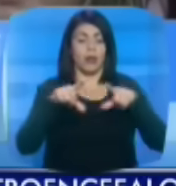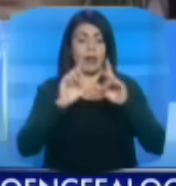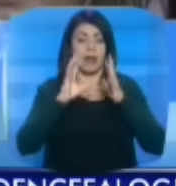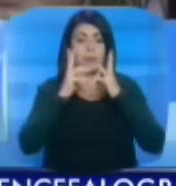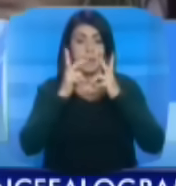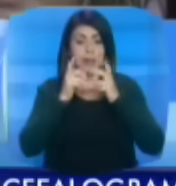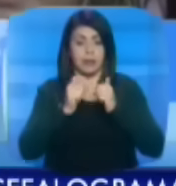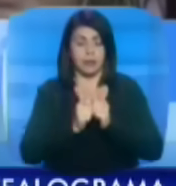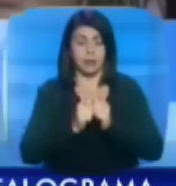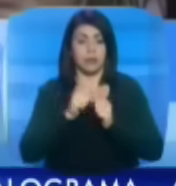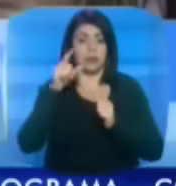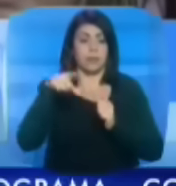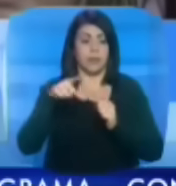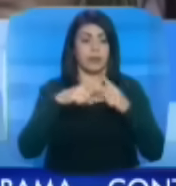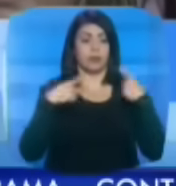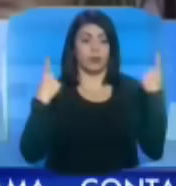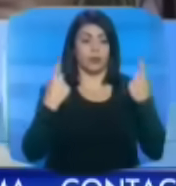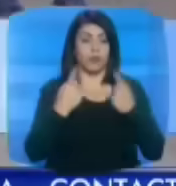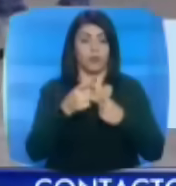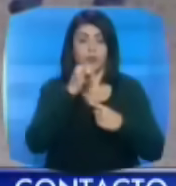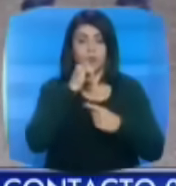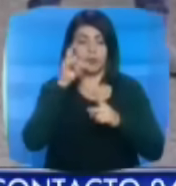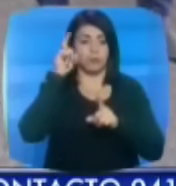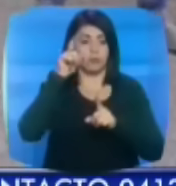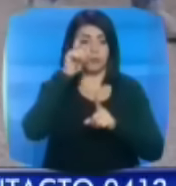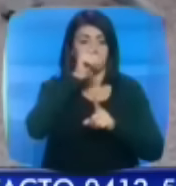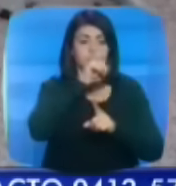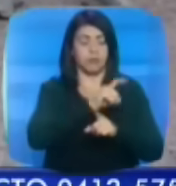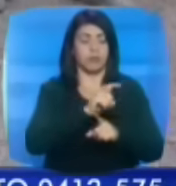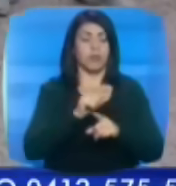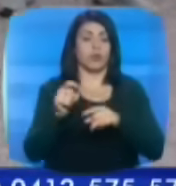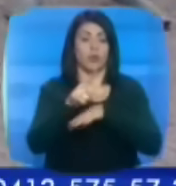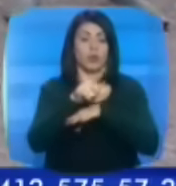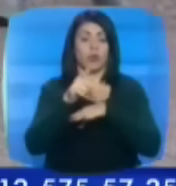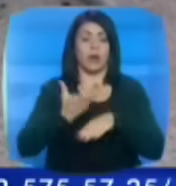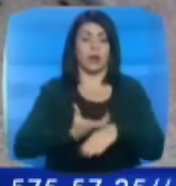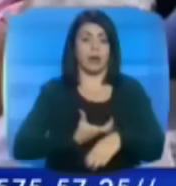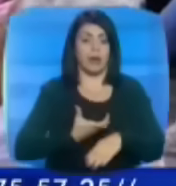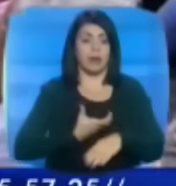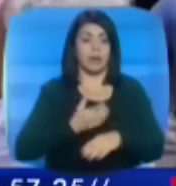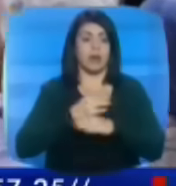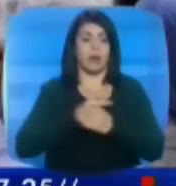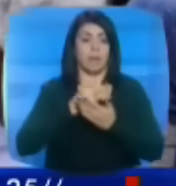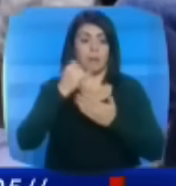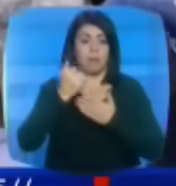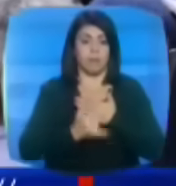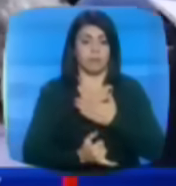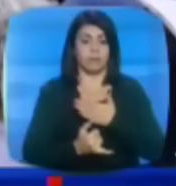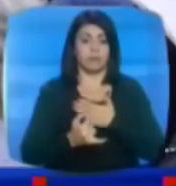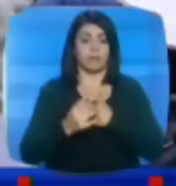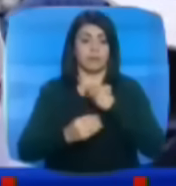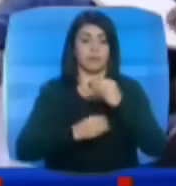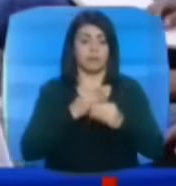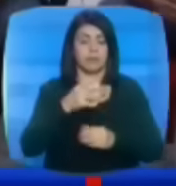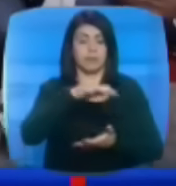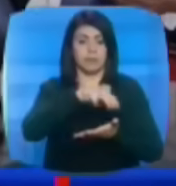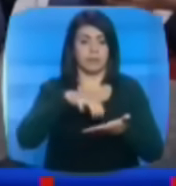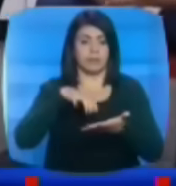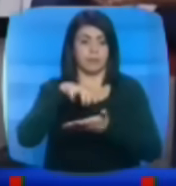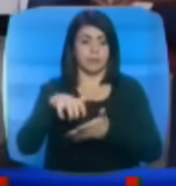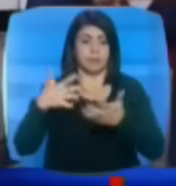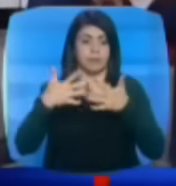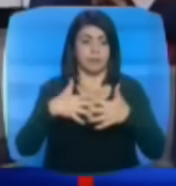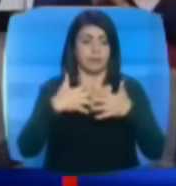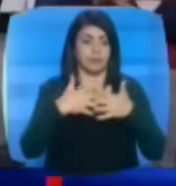administrativas y, por supuesto, un salón de formación. Por otra parte, el mandatario municipal aprobó un proyecto para la comuna agroindustrial